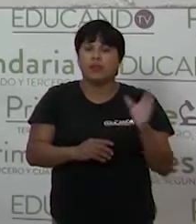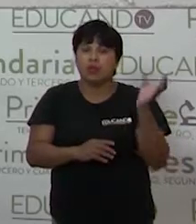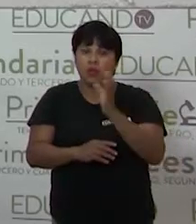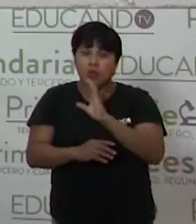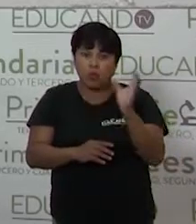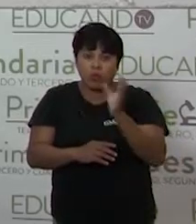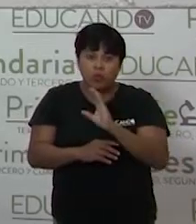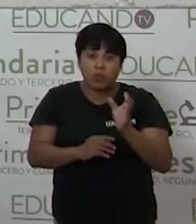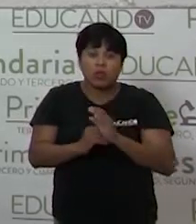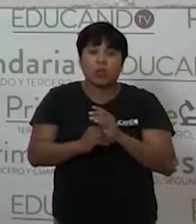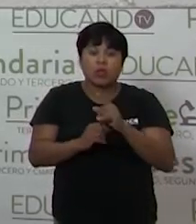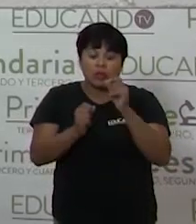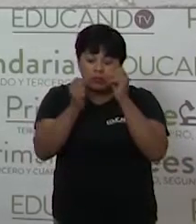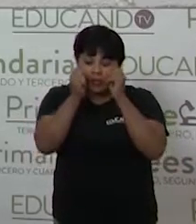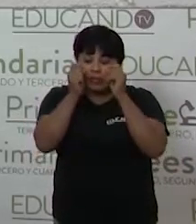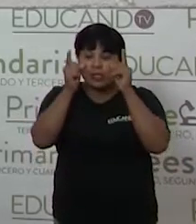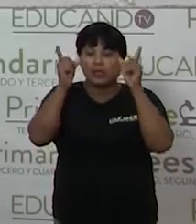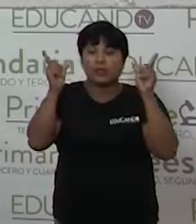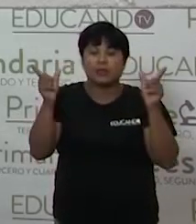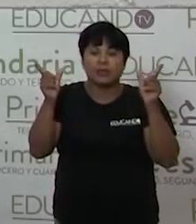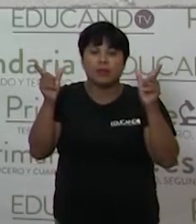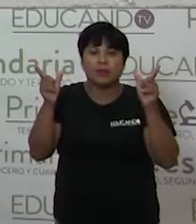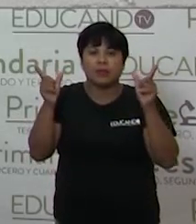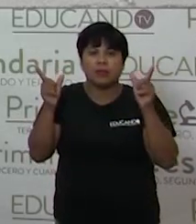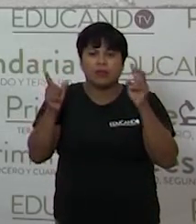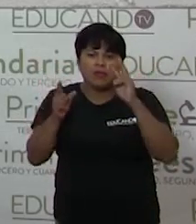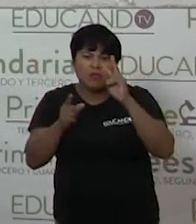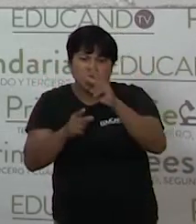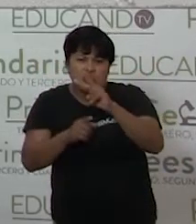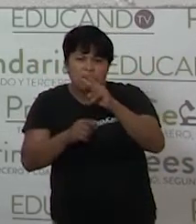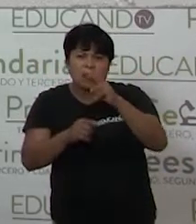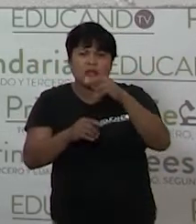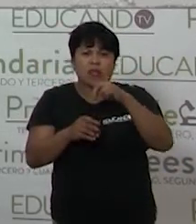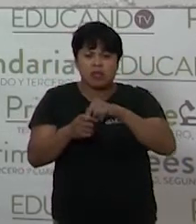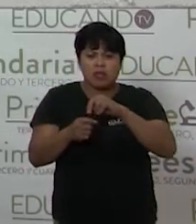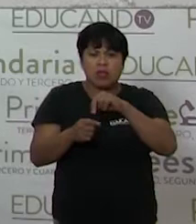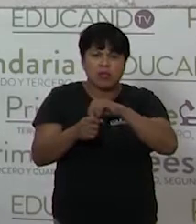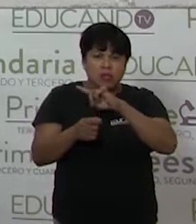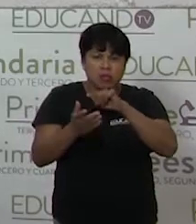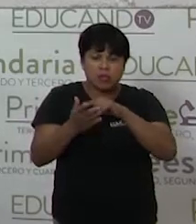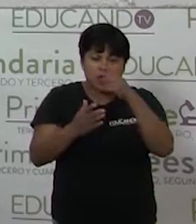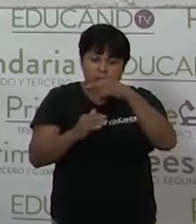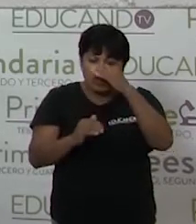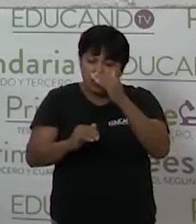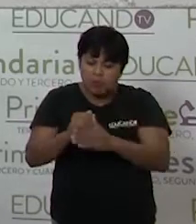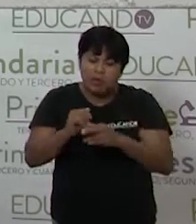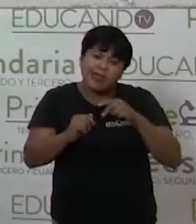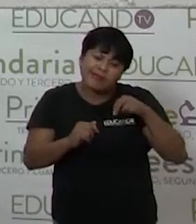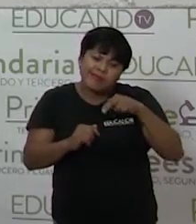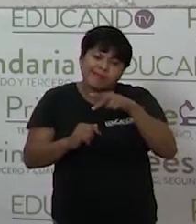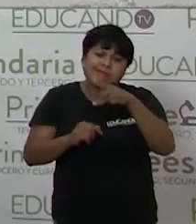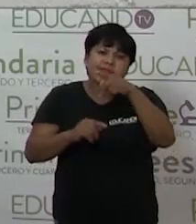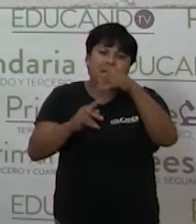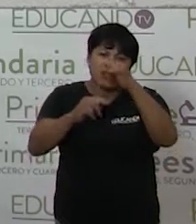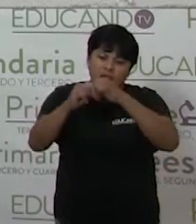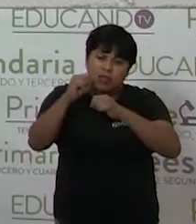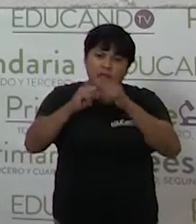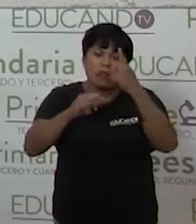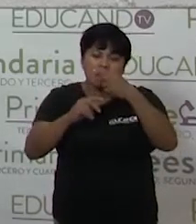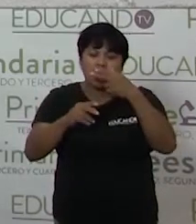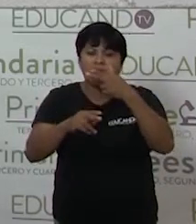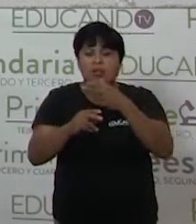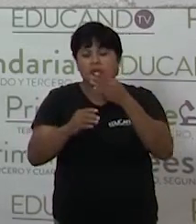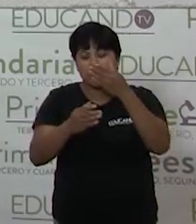cuando se levantó y entró en el taller para terminar el trabajo que tenía pendiente